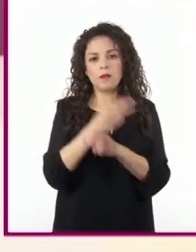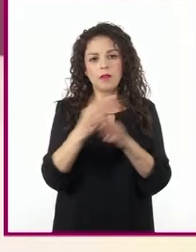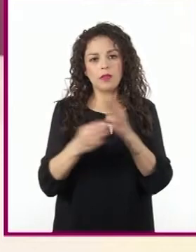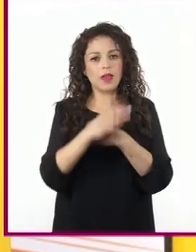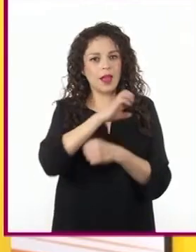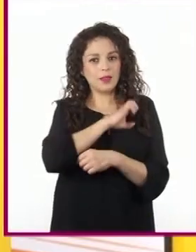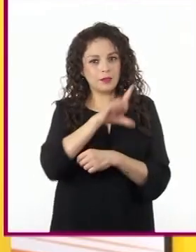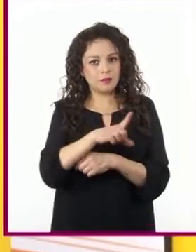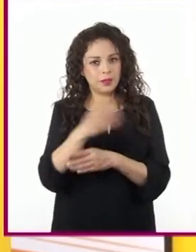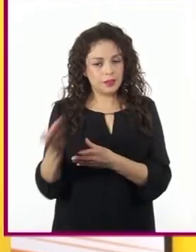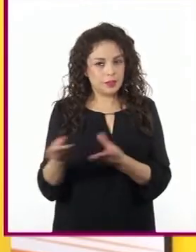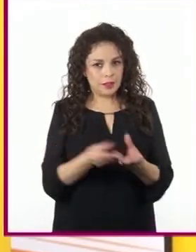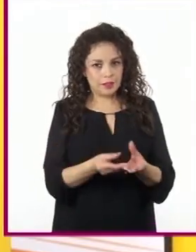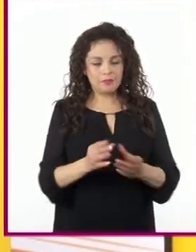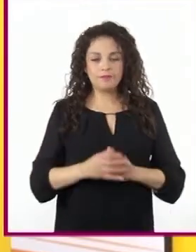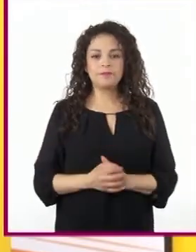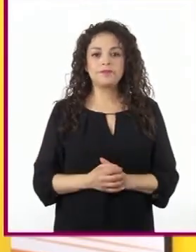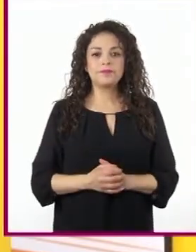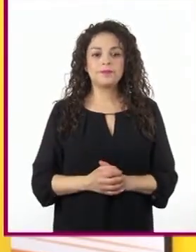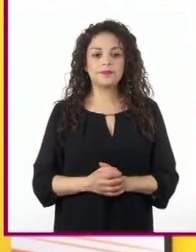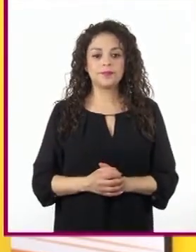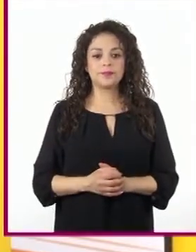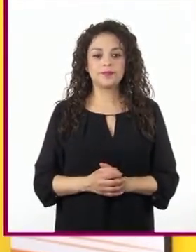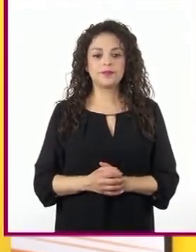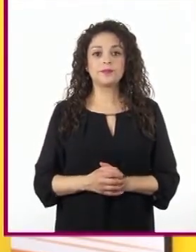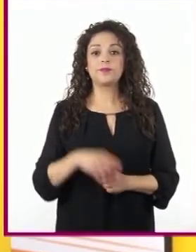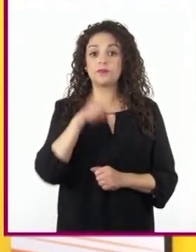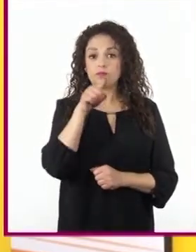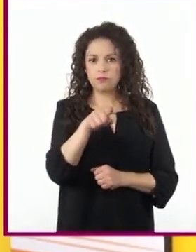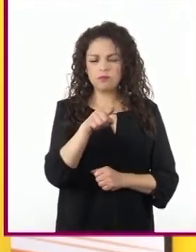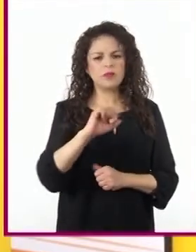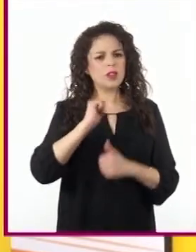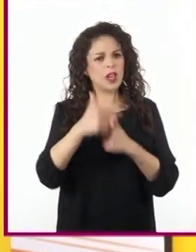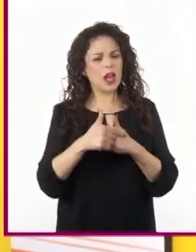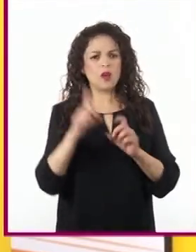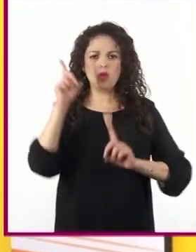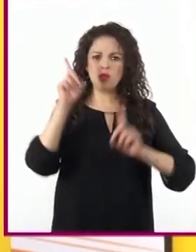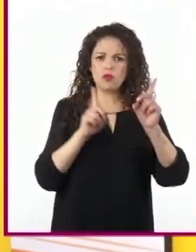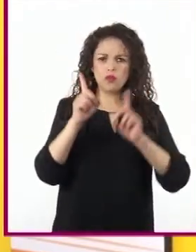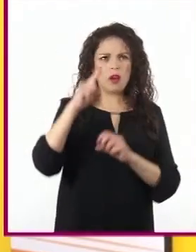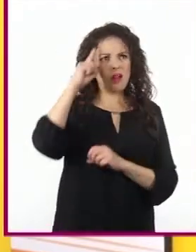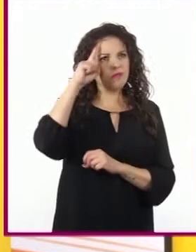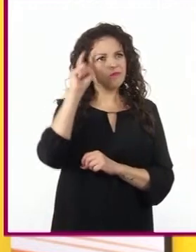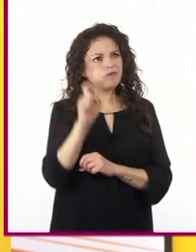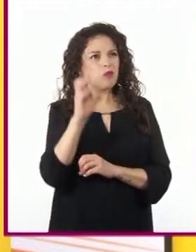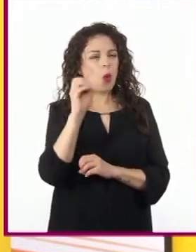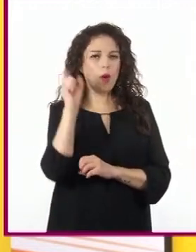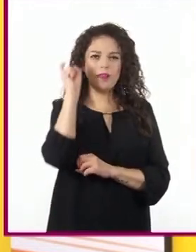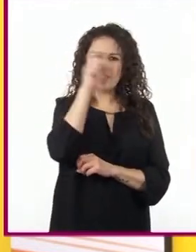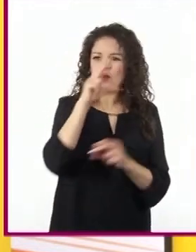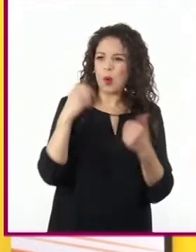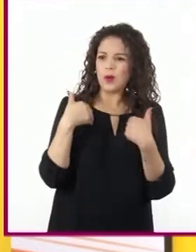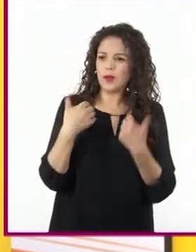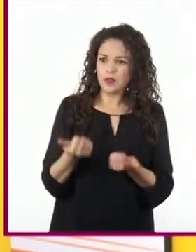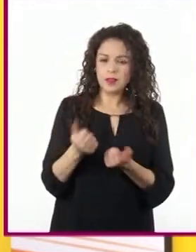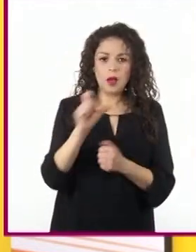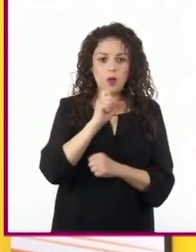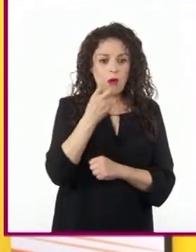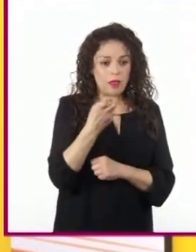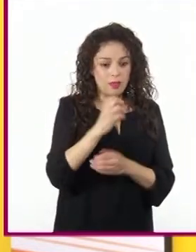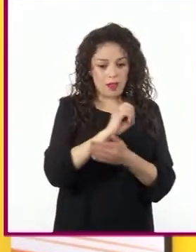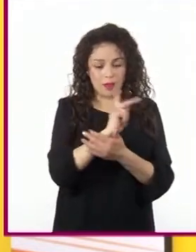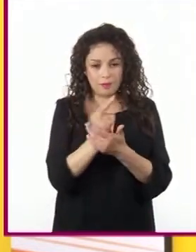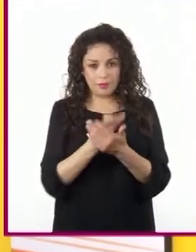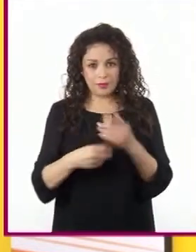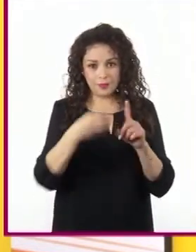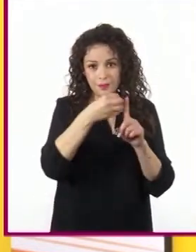regleta. Por favor, registren dudas, inquietudes o dificultades que vayan surgiendo durante el desarrollo de